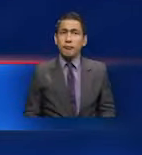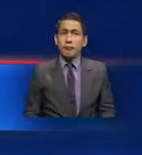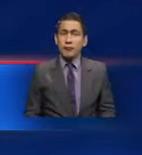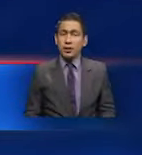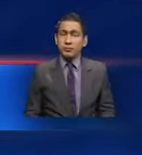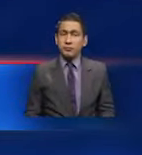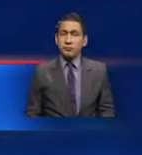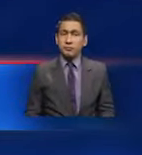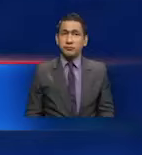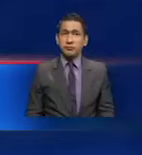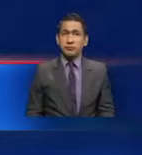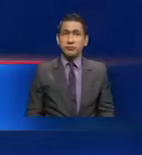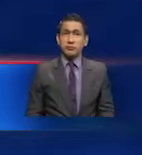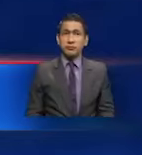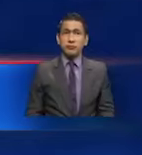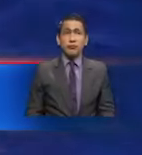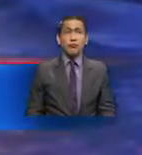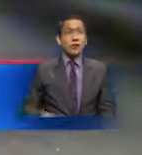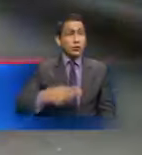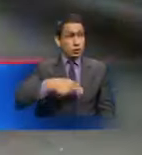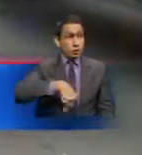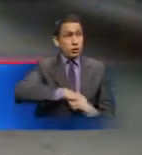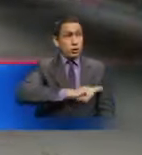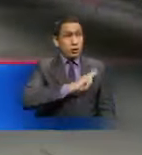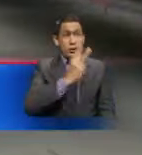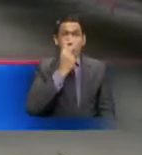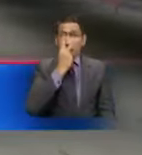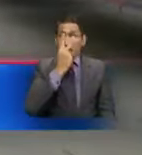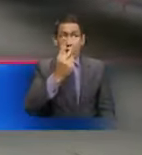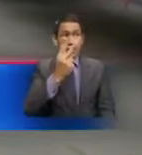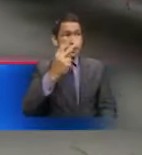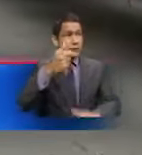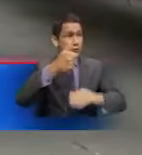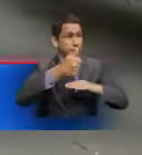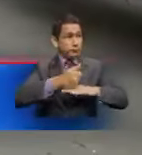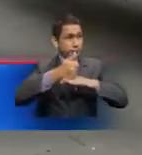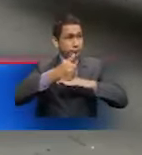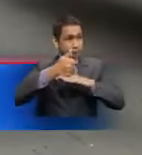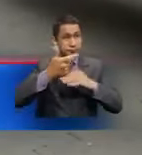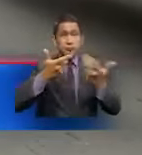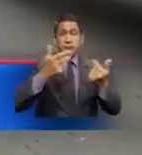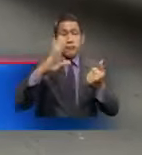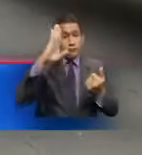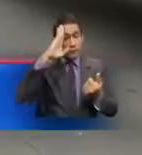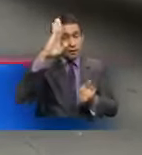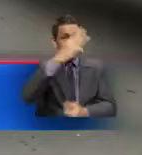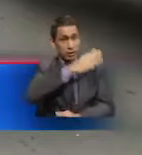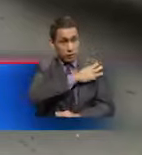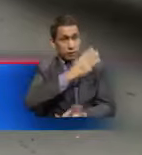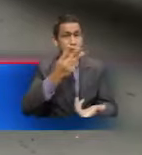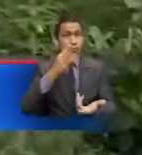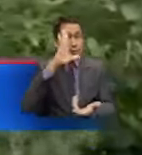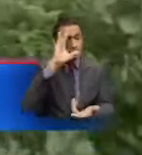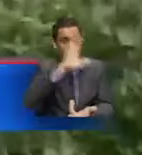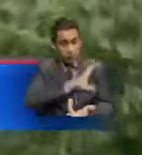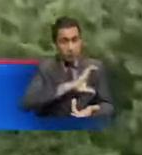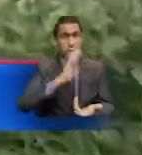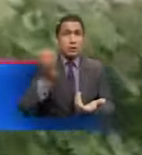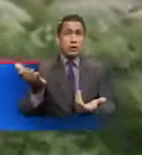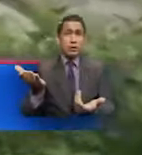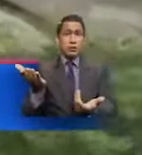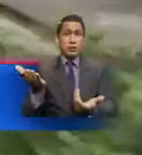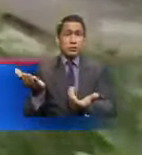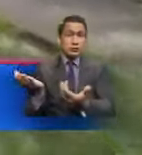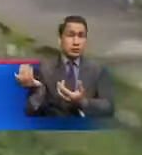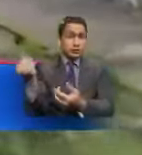hemos visto la intervención de las autoridades, también de las unidades policiales y de las Fuerzas Armadas para recuperar la seguridad en estos sectores populares de